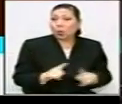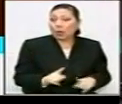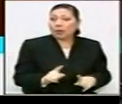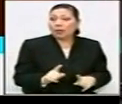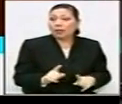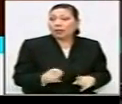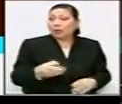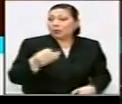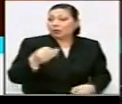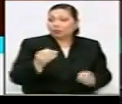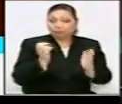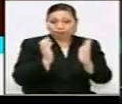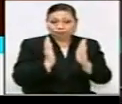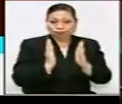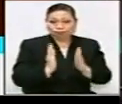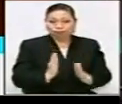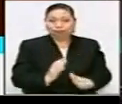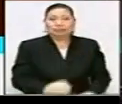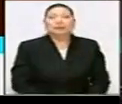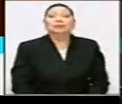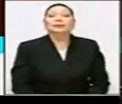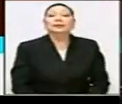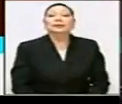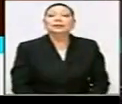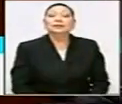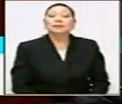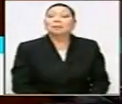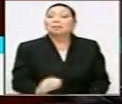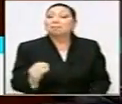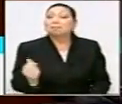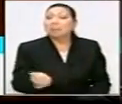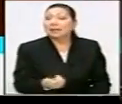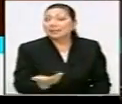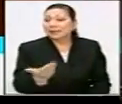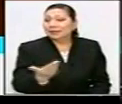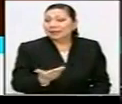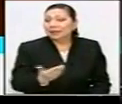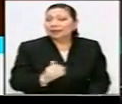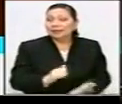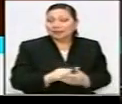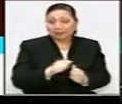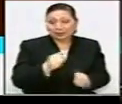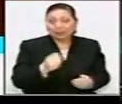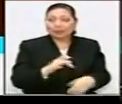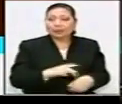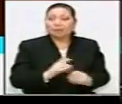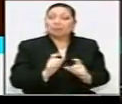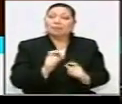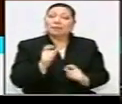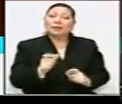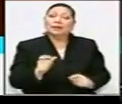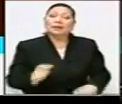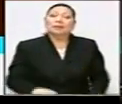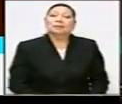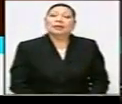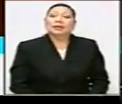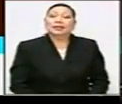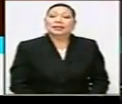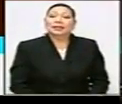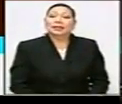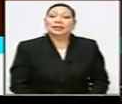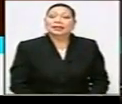habido una sentencia firme, señor presidente, inmediatamente se ha levantado la inmunidad parlamentaria.